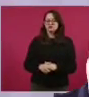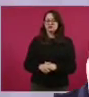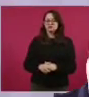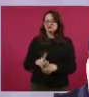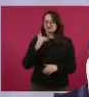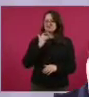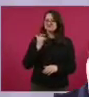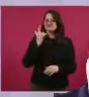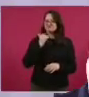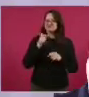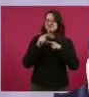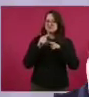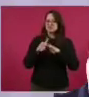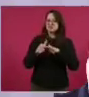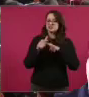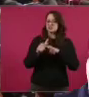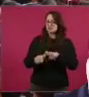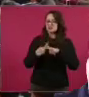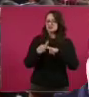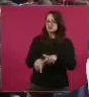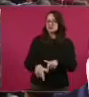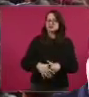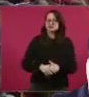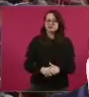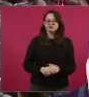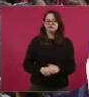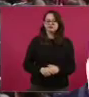seguir subiendo peldaños.